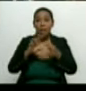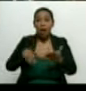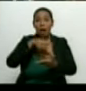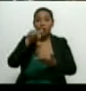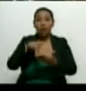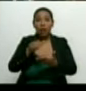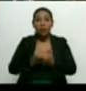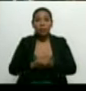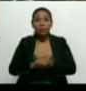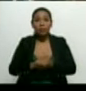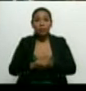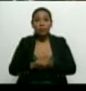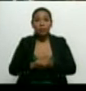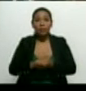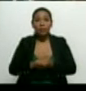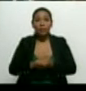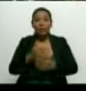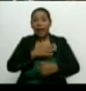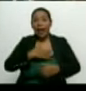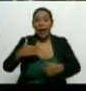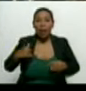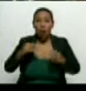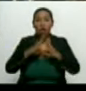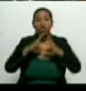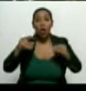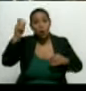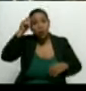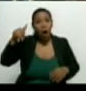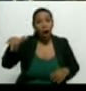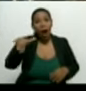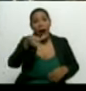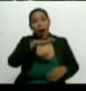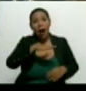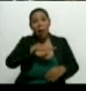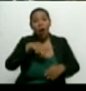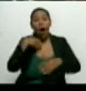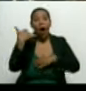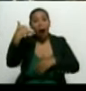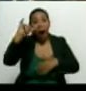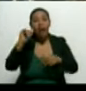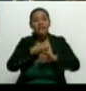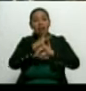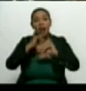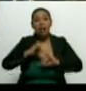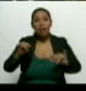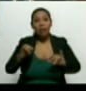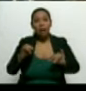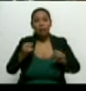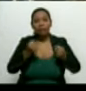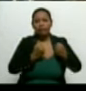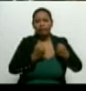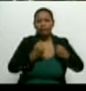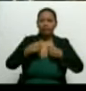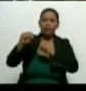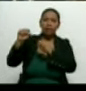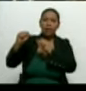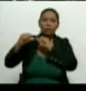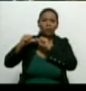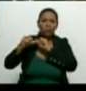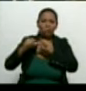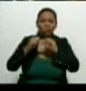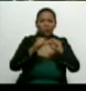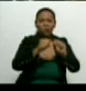nuestra Venezuela. Queremos que todo nuestro pueblo alcance la felicidad familiar y social. Rechazamos la continuidad del deterioro